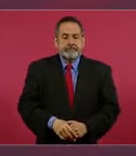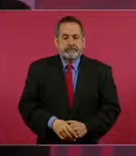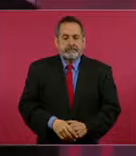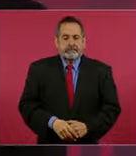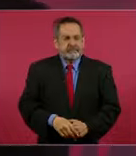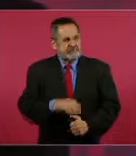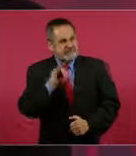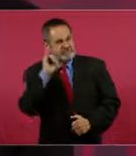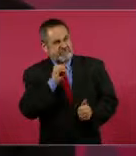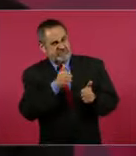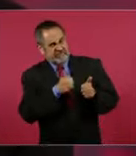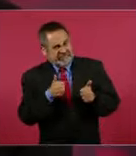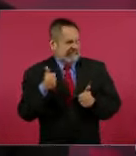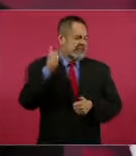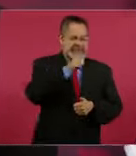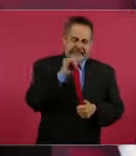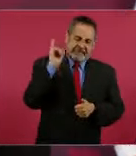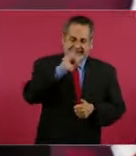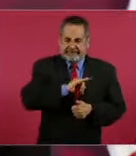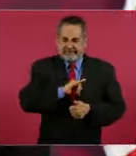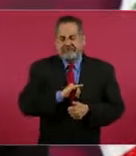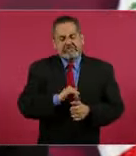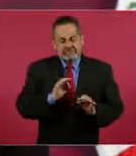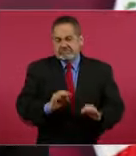Jefes de jefes.